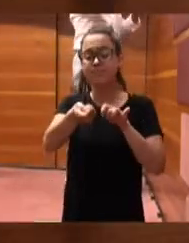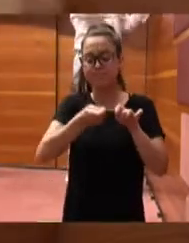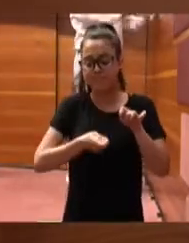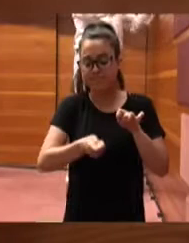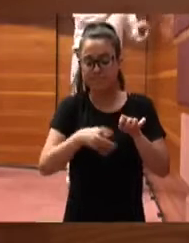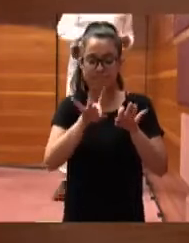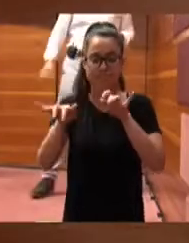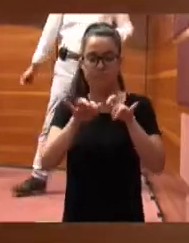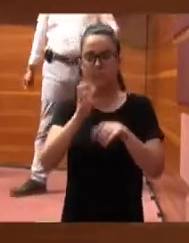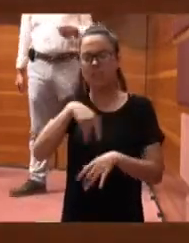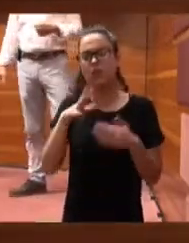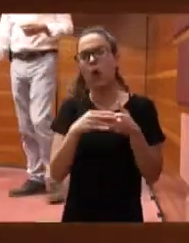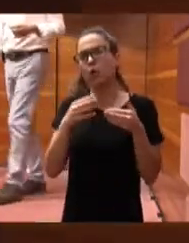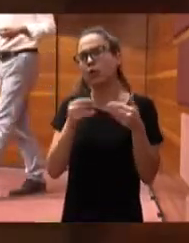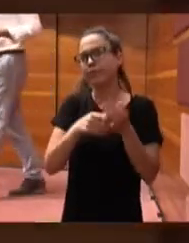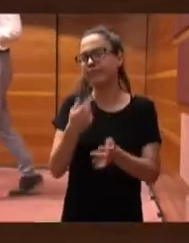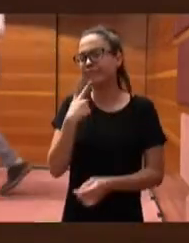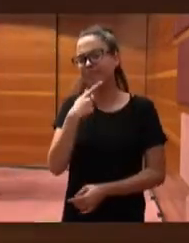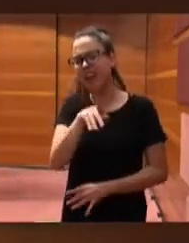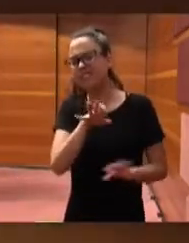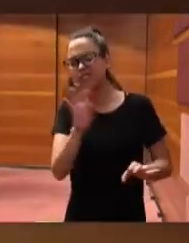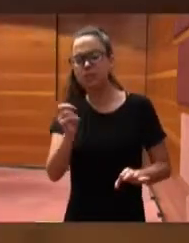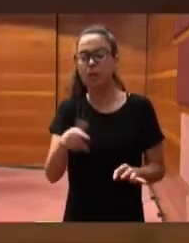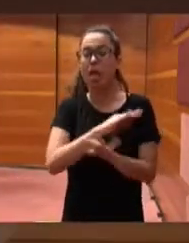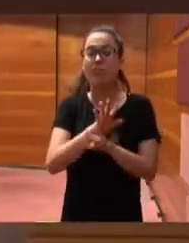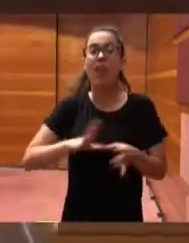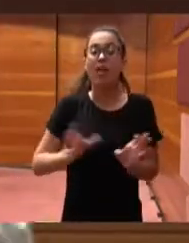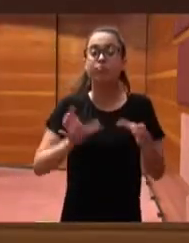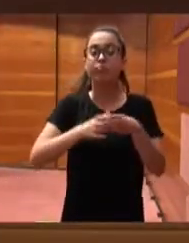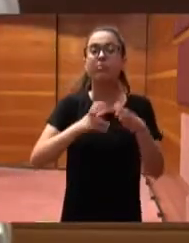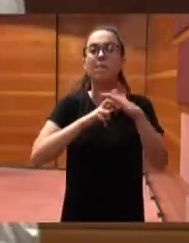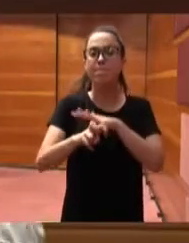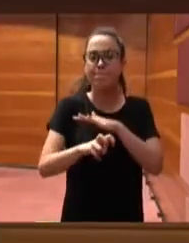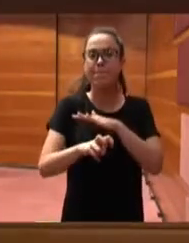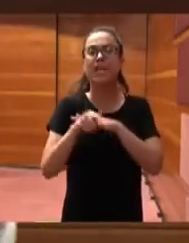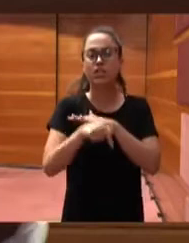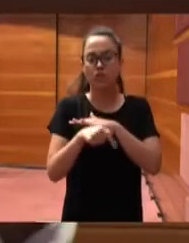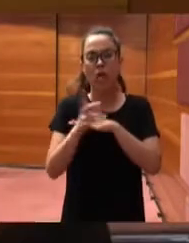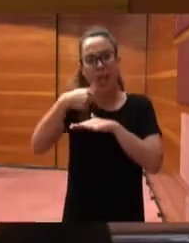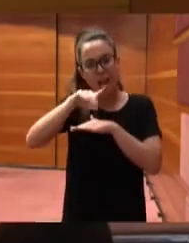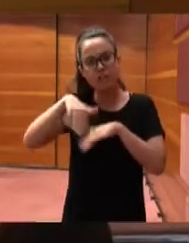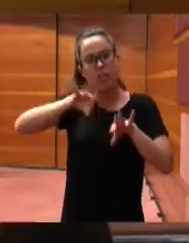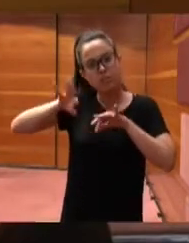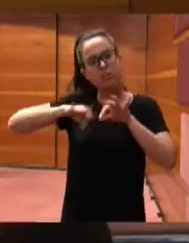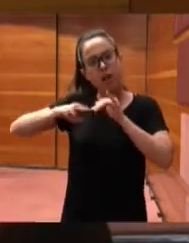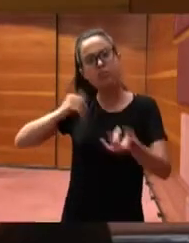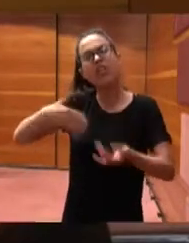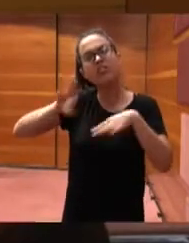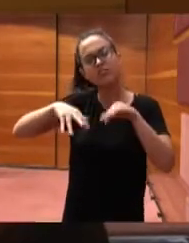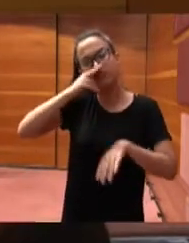panel de usuarios y probaban y tal, ¿no? Y son modelos de codecisión que probablemente tienden